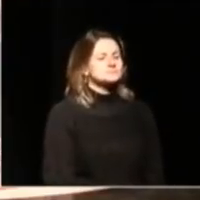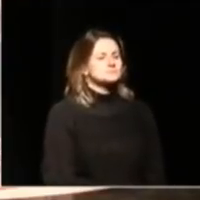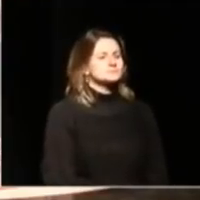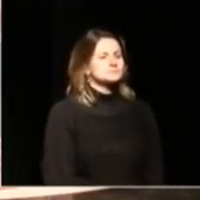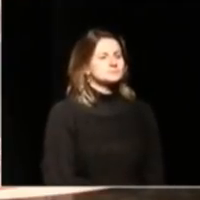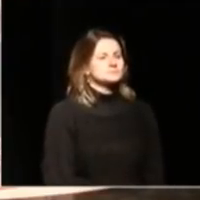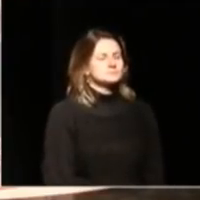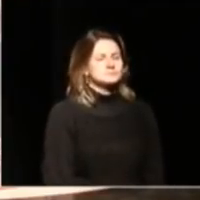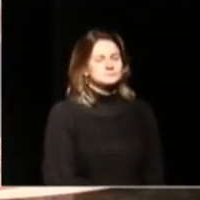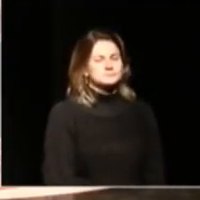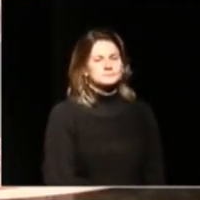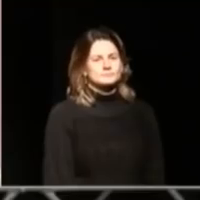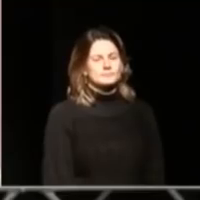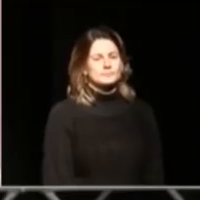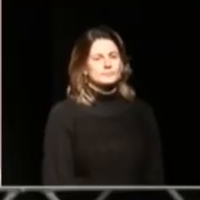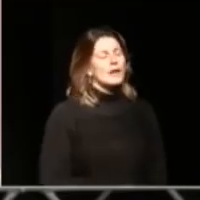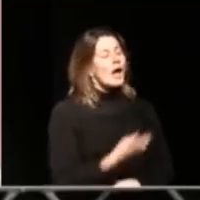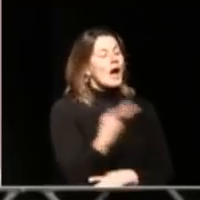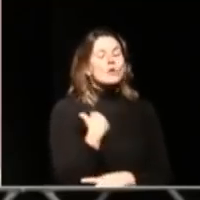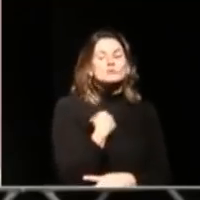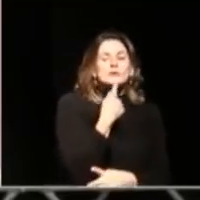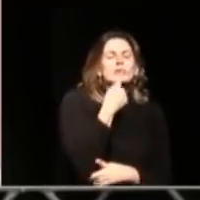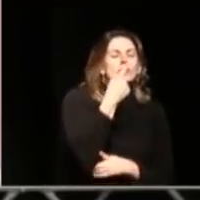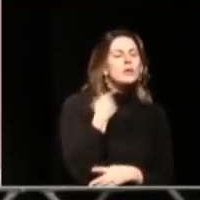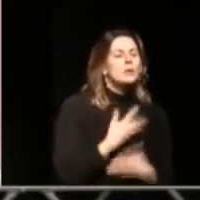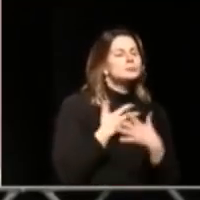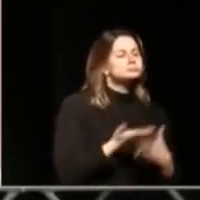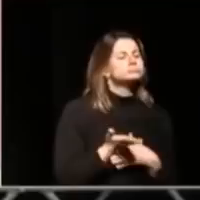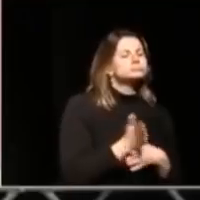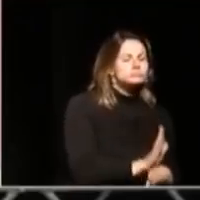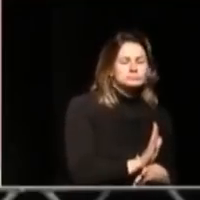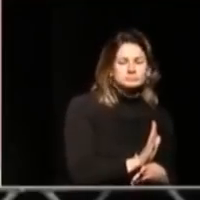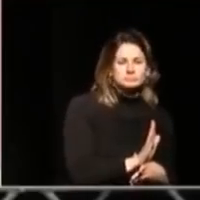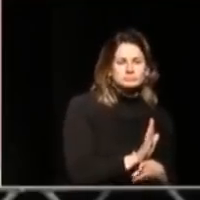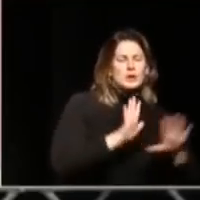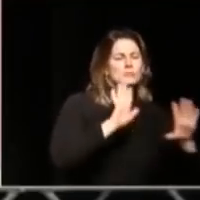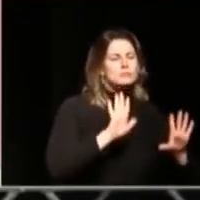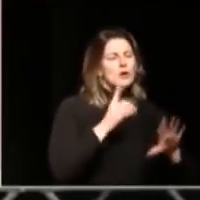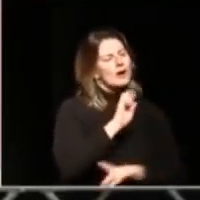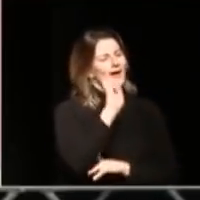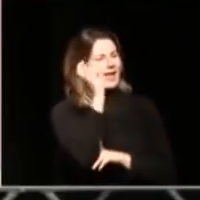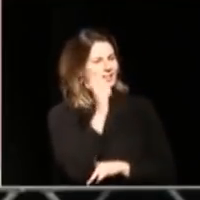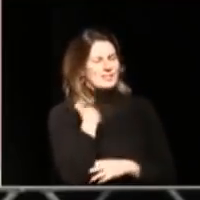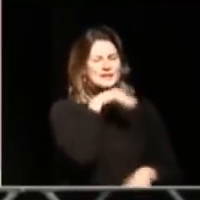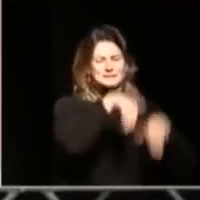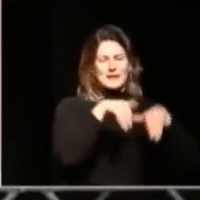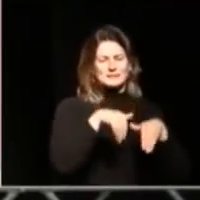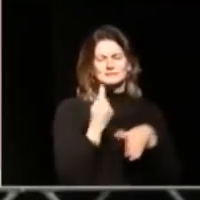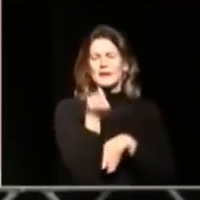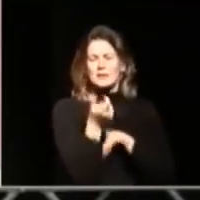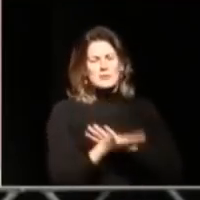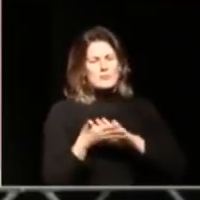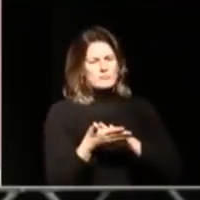Algunos dicen que se presentan a las elecciones, Pero hay otras elecciones de las que se habla